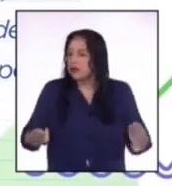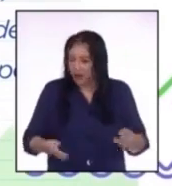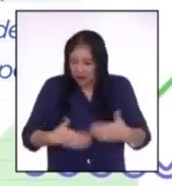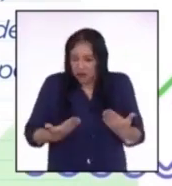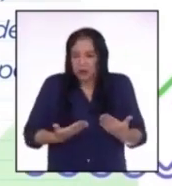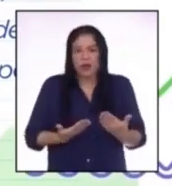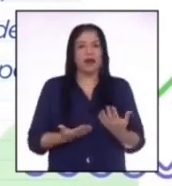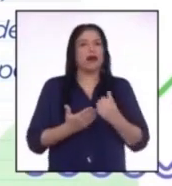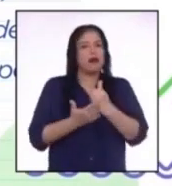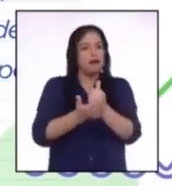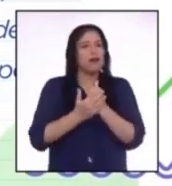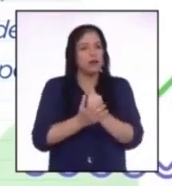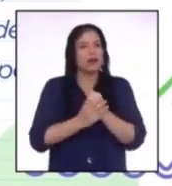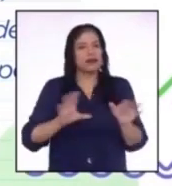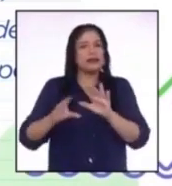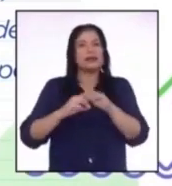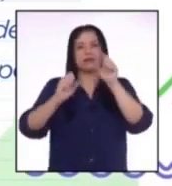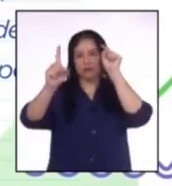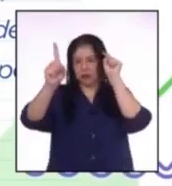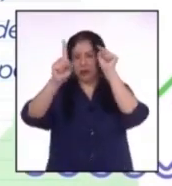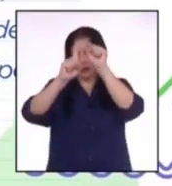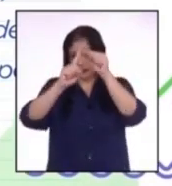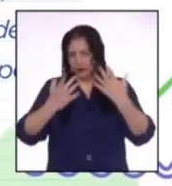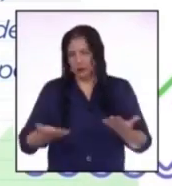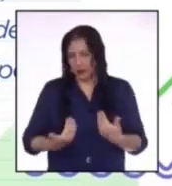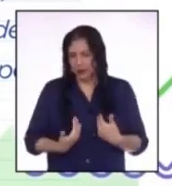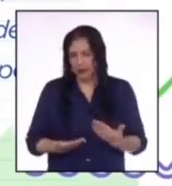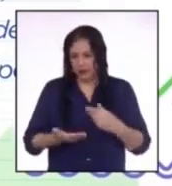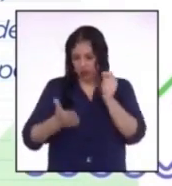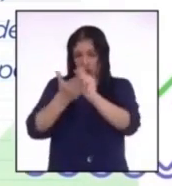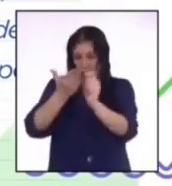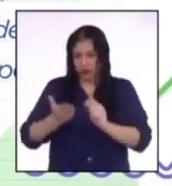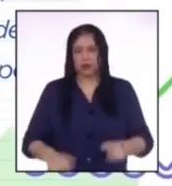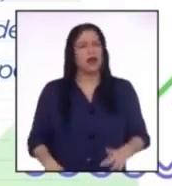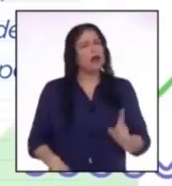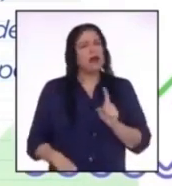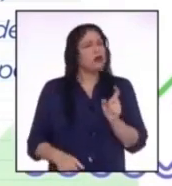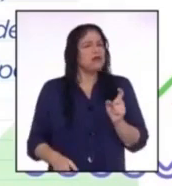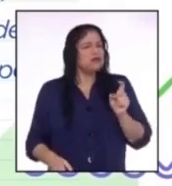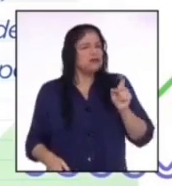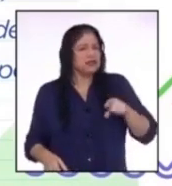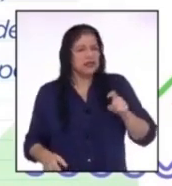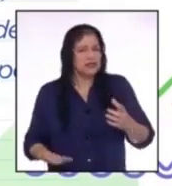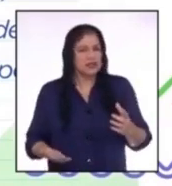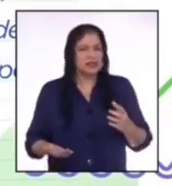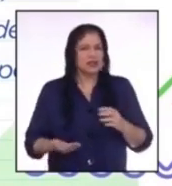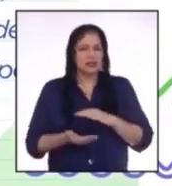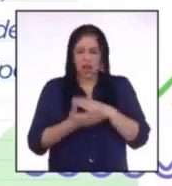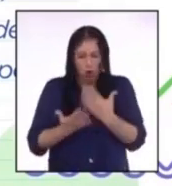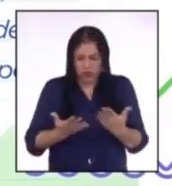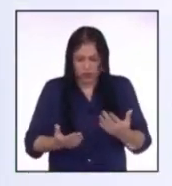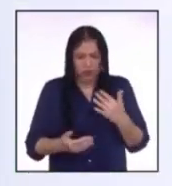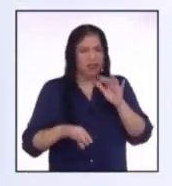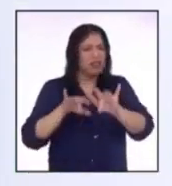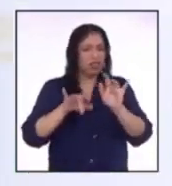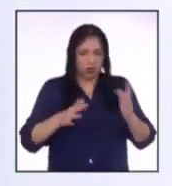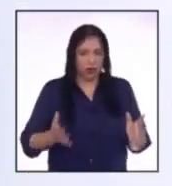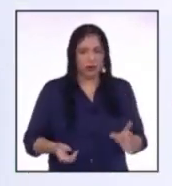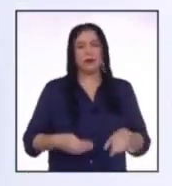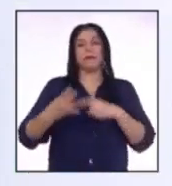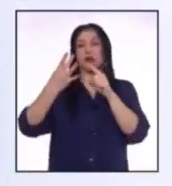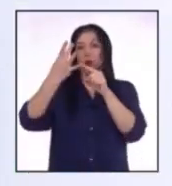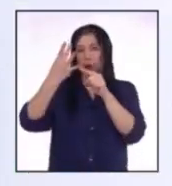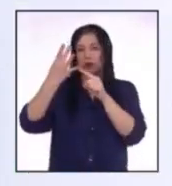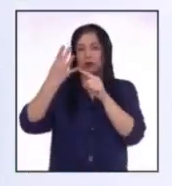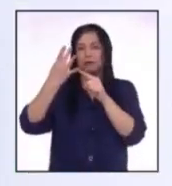a llevar a cabo la misión que te propones no necesariamente deben ser físicos número